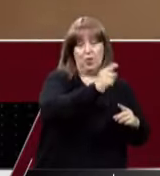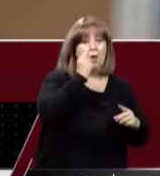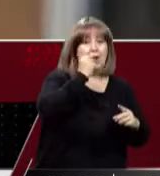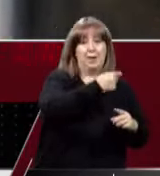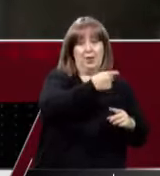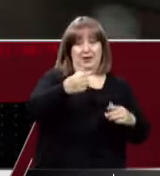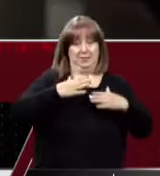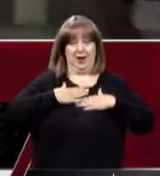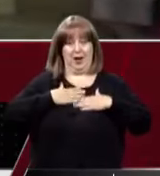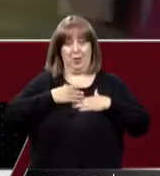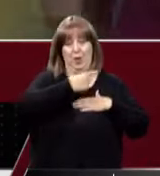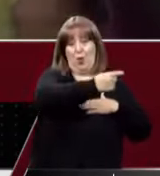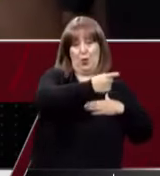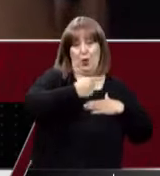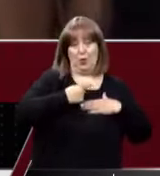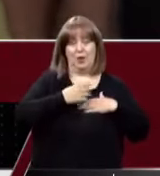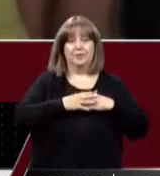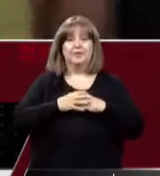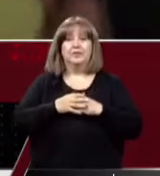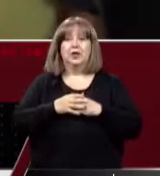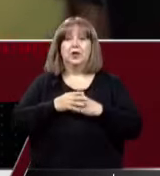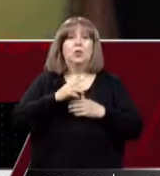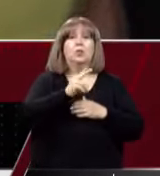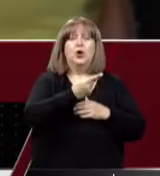esto sucedió cuándo? ¿Al tercer día?